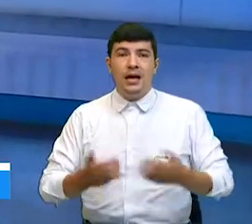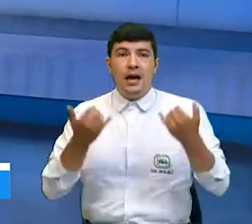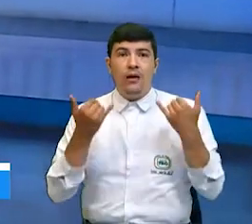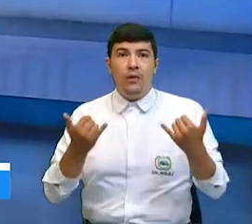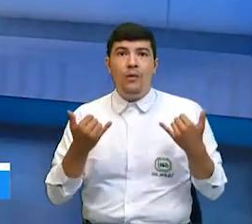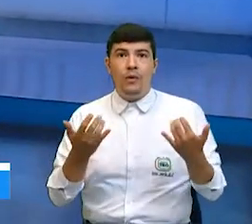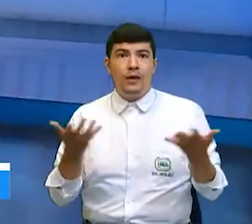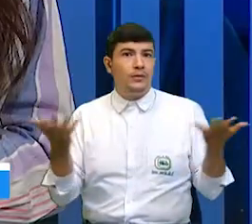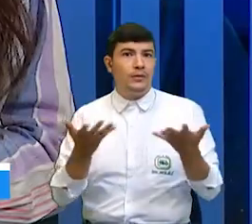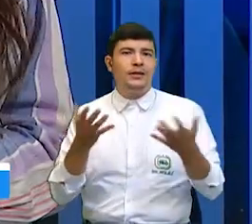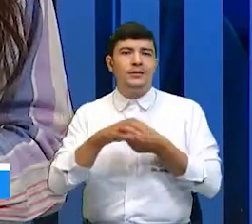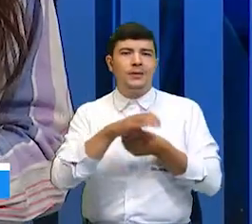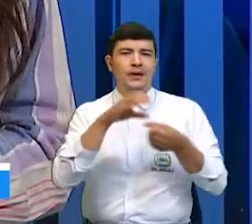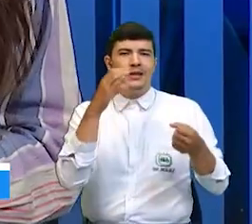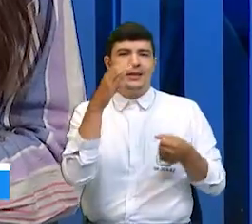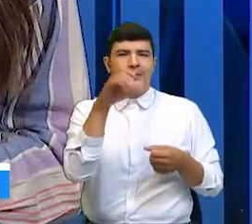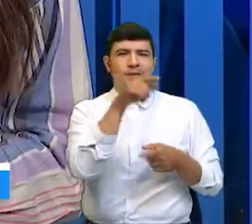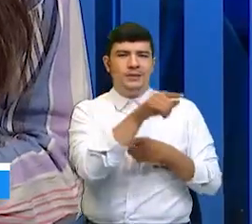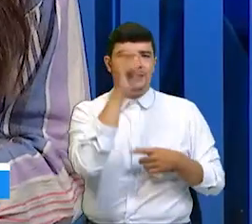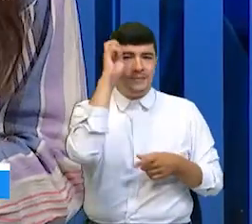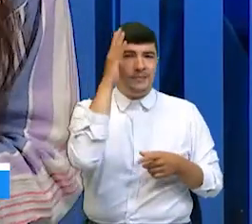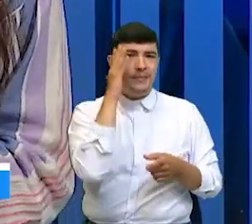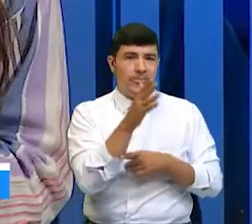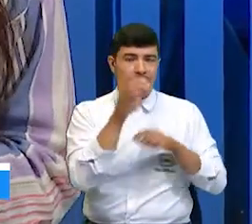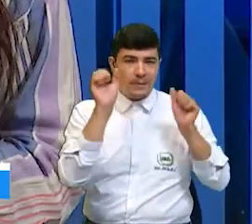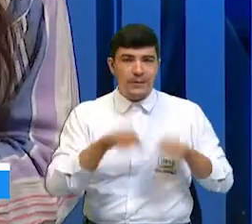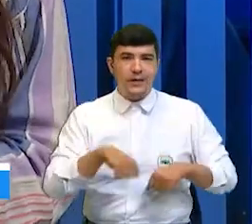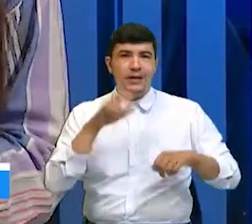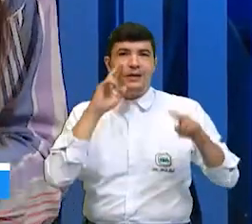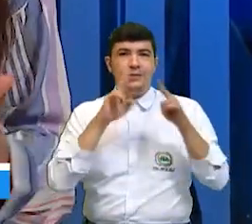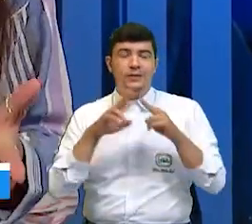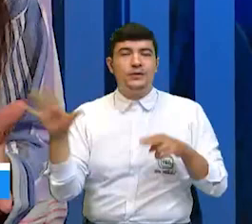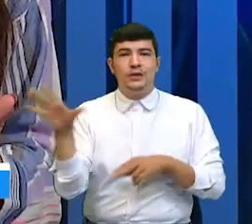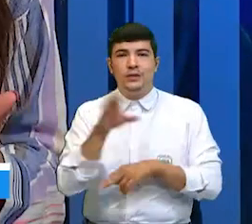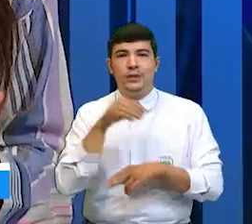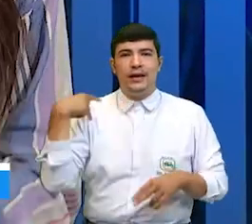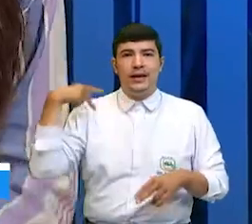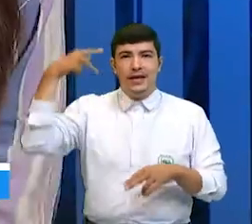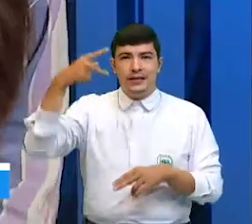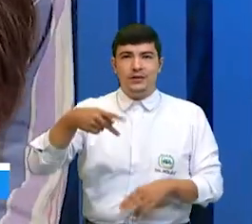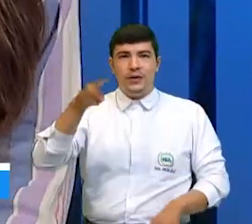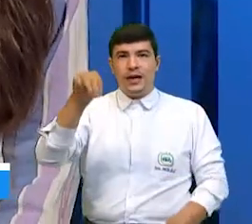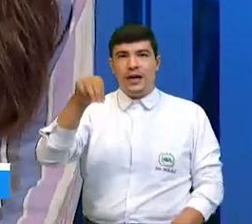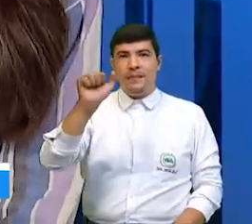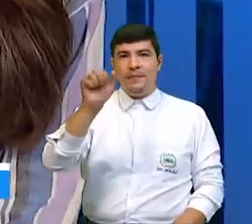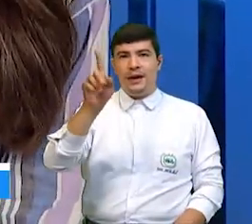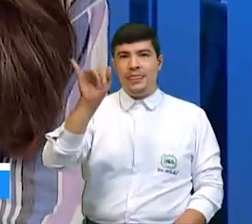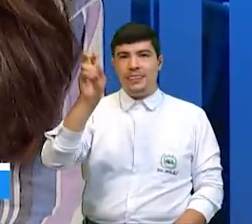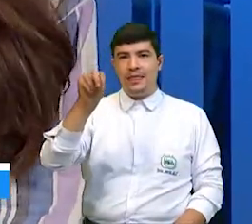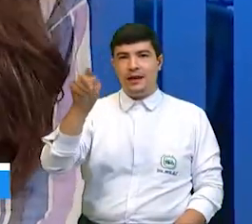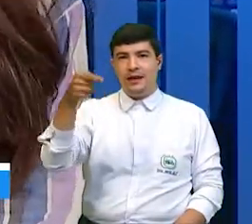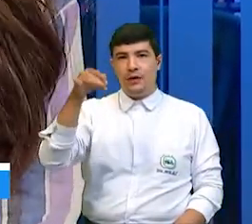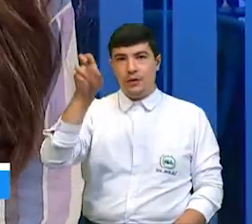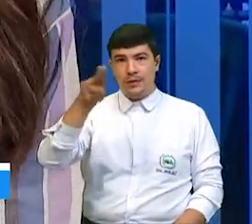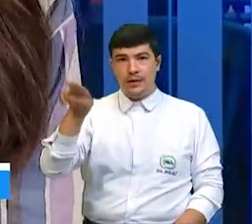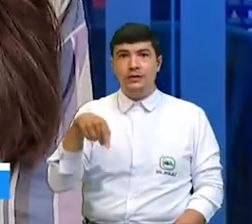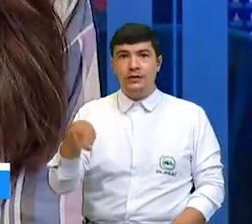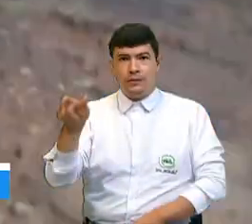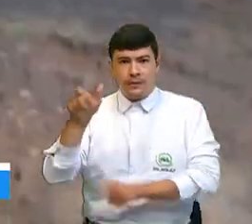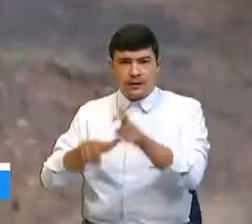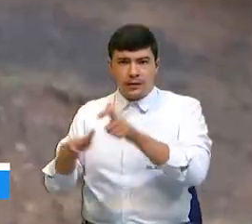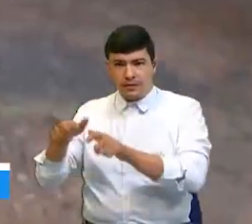Y ahora nos trasladamos a Cúcuta Norte de Santander para conocer la historia de Martín Gómez, una persona que con desechos hace